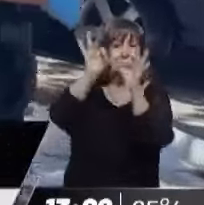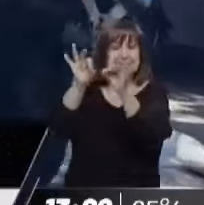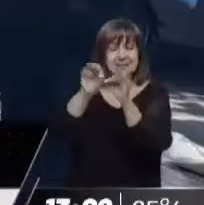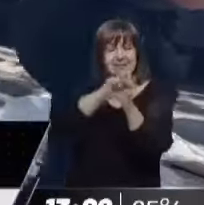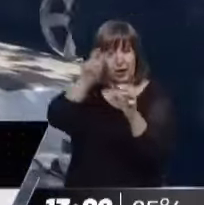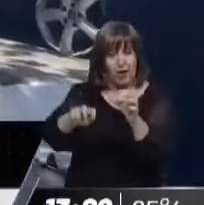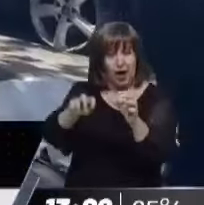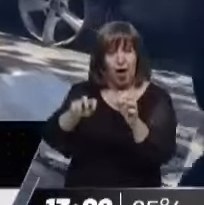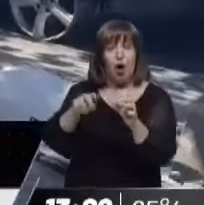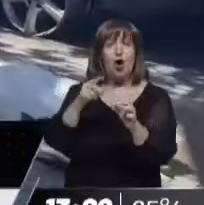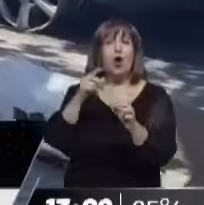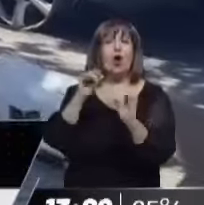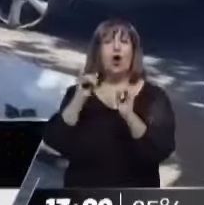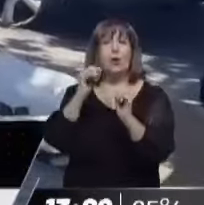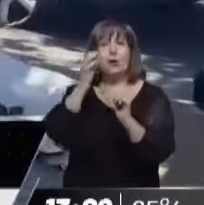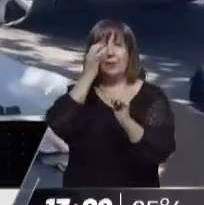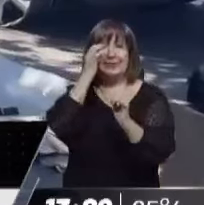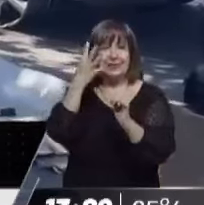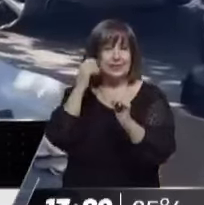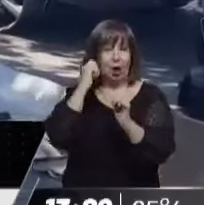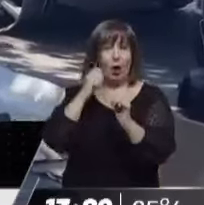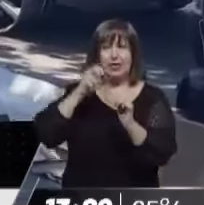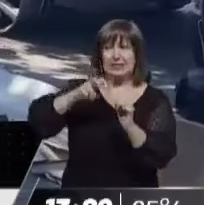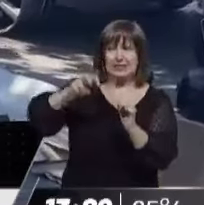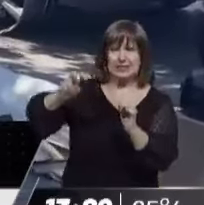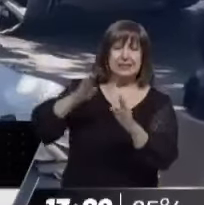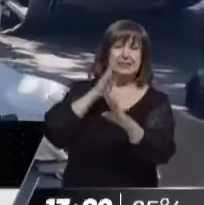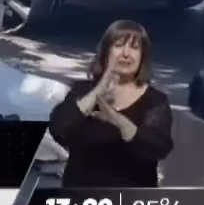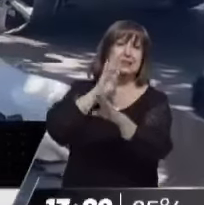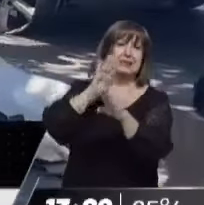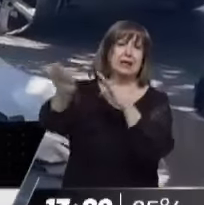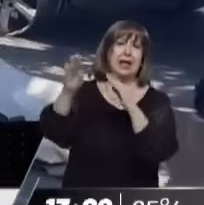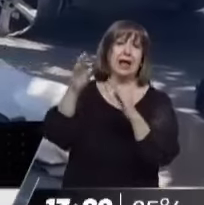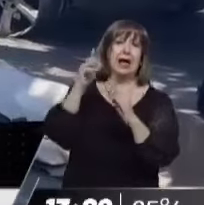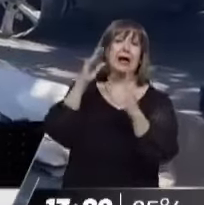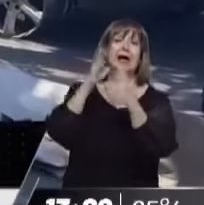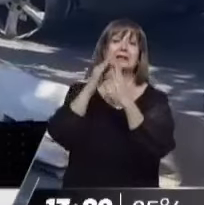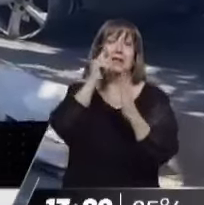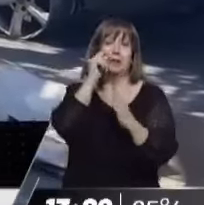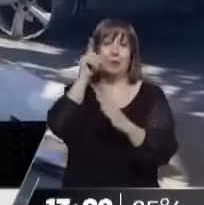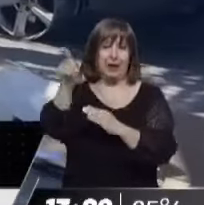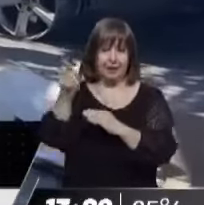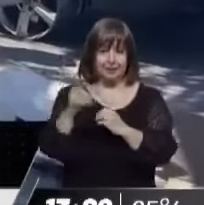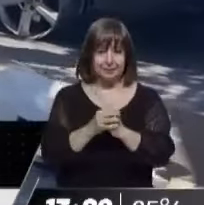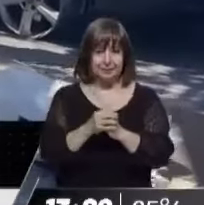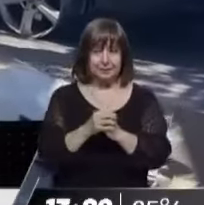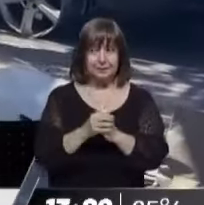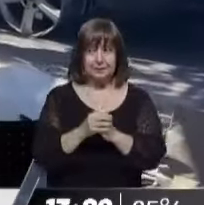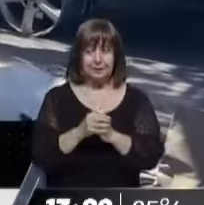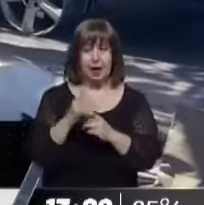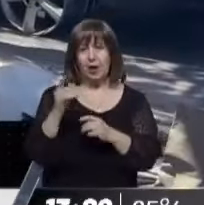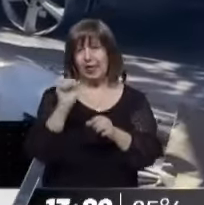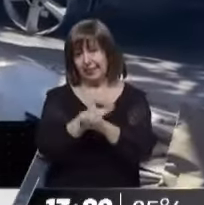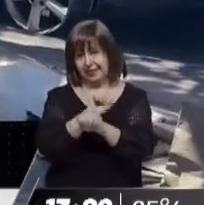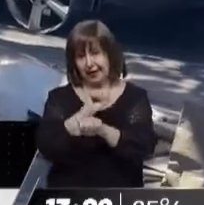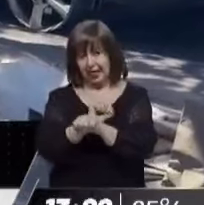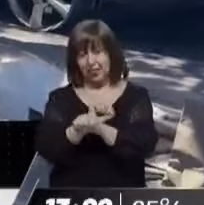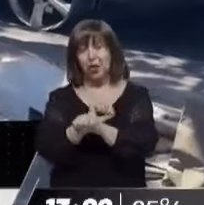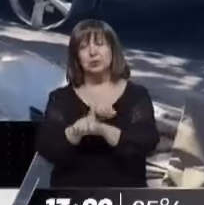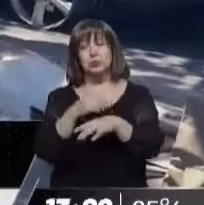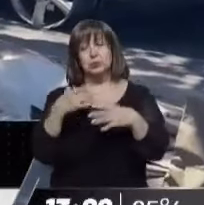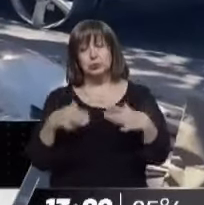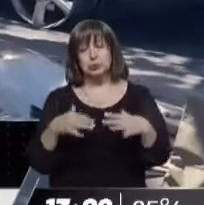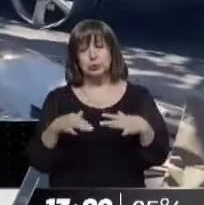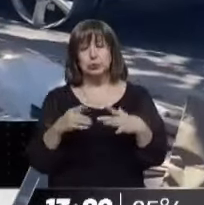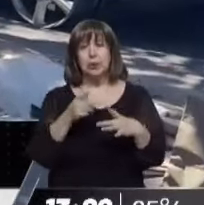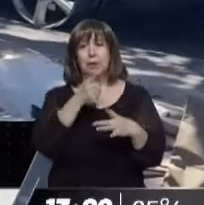con los detenidos y con el secuestro. Gran trabajo de investigaciones para dar con esta familia que cometía entraderas en